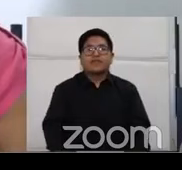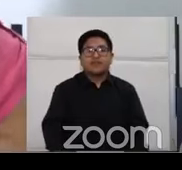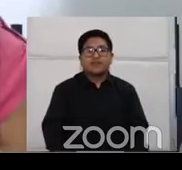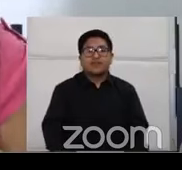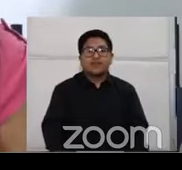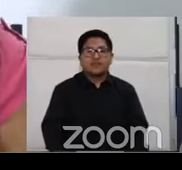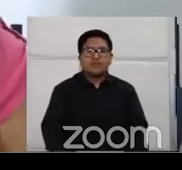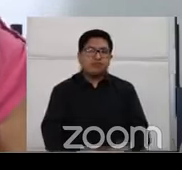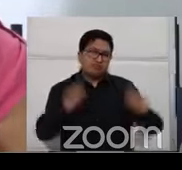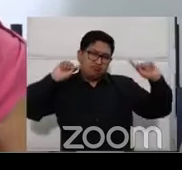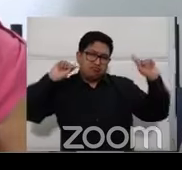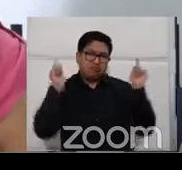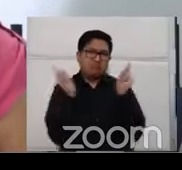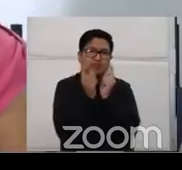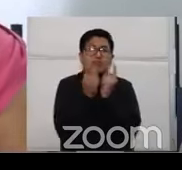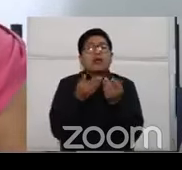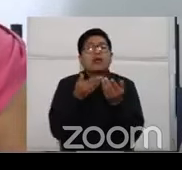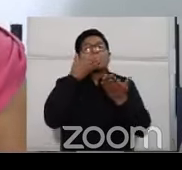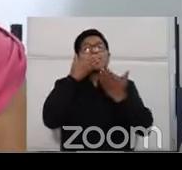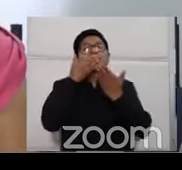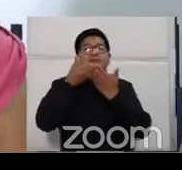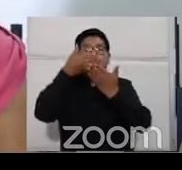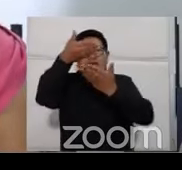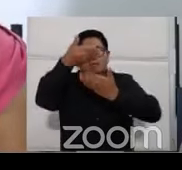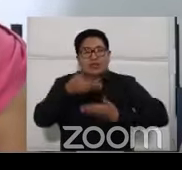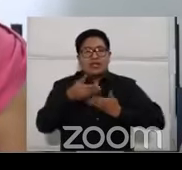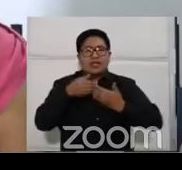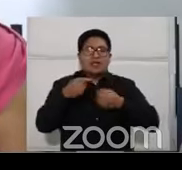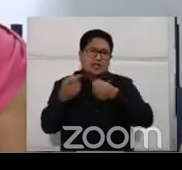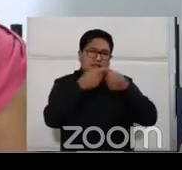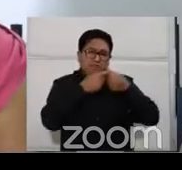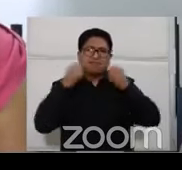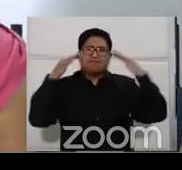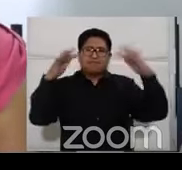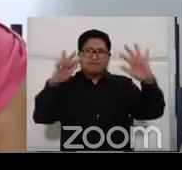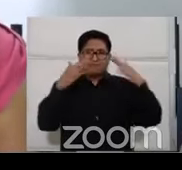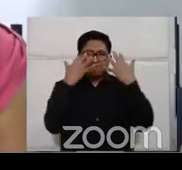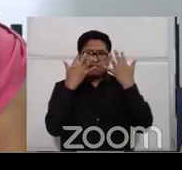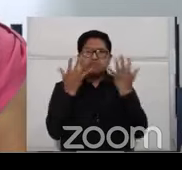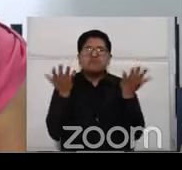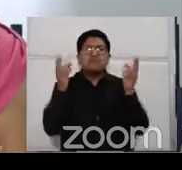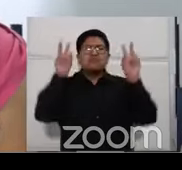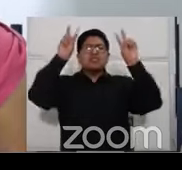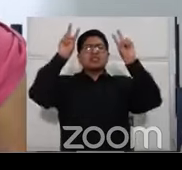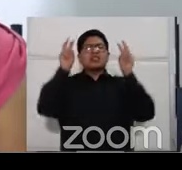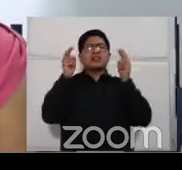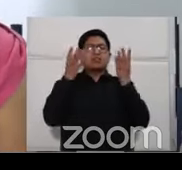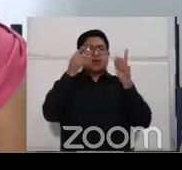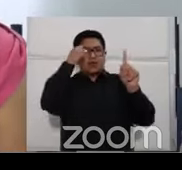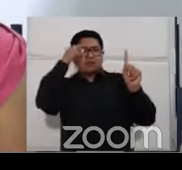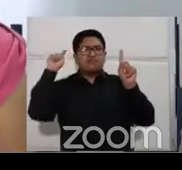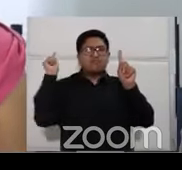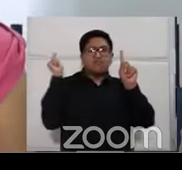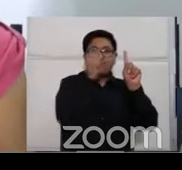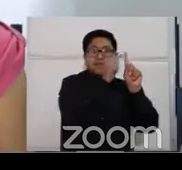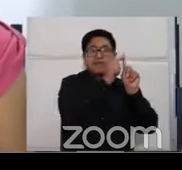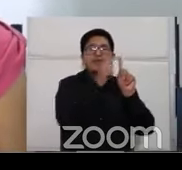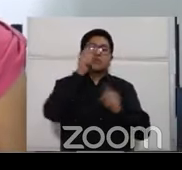darles la bienvenida a este encuentro que tiene como pueden como puntos centrales la